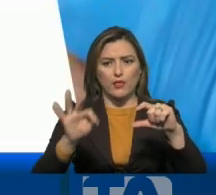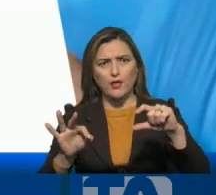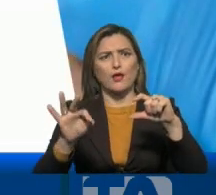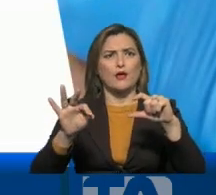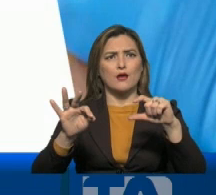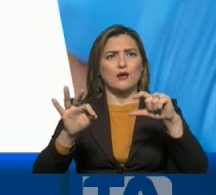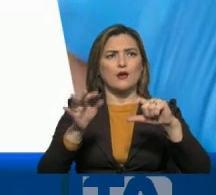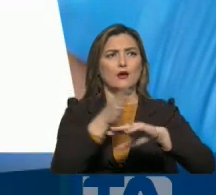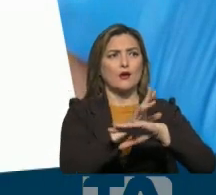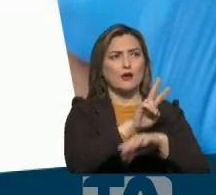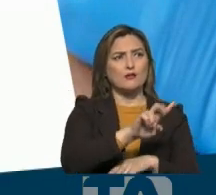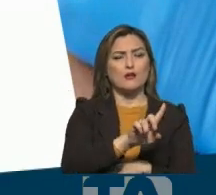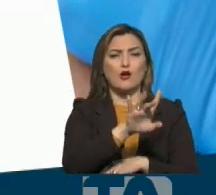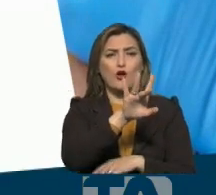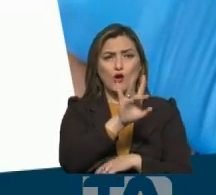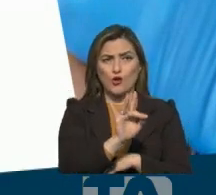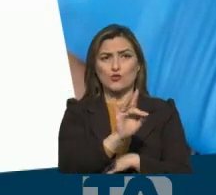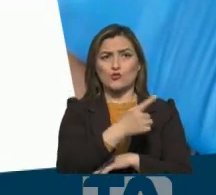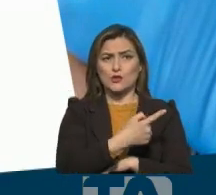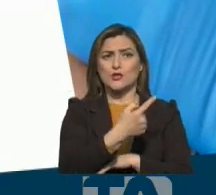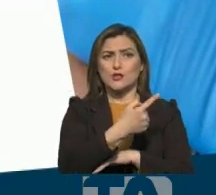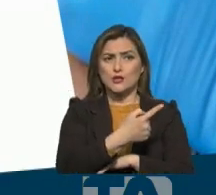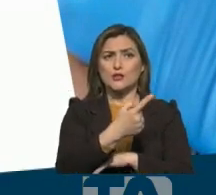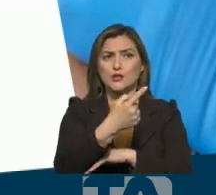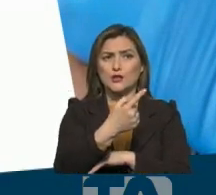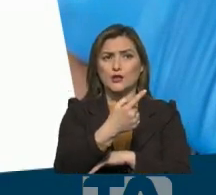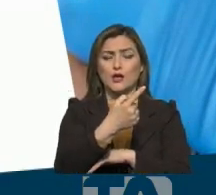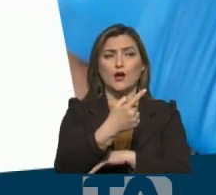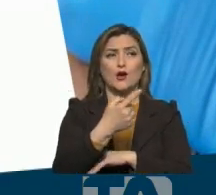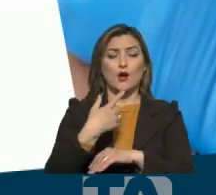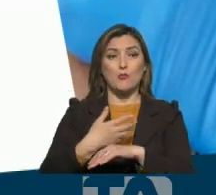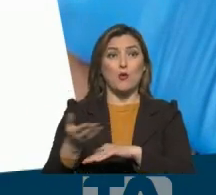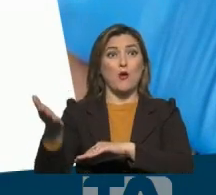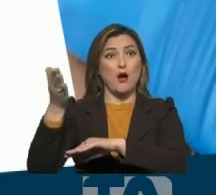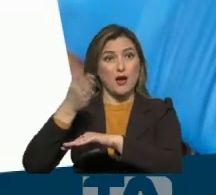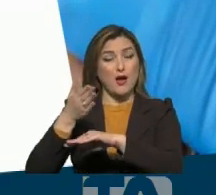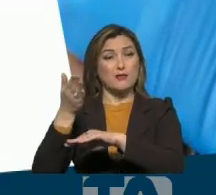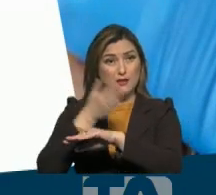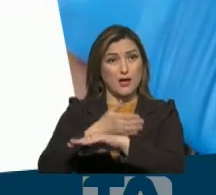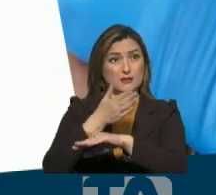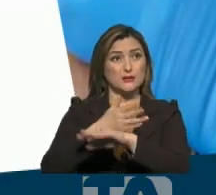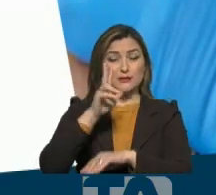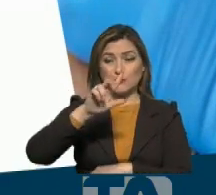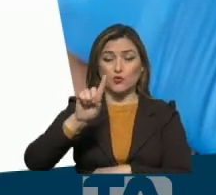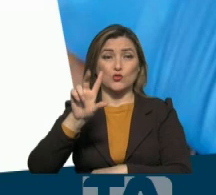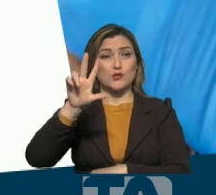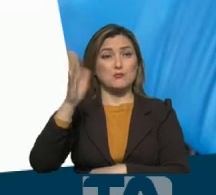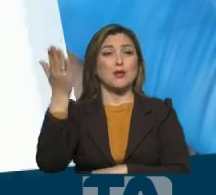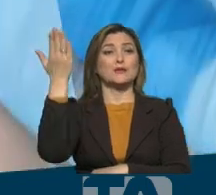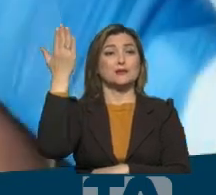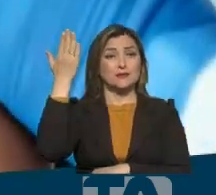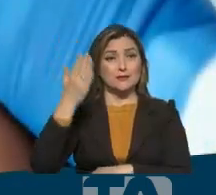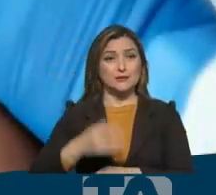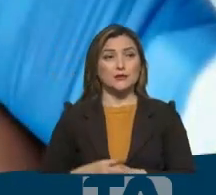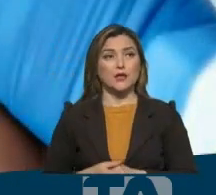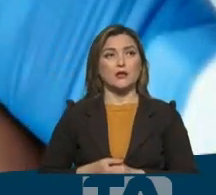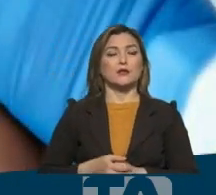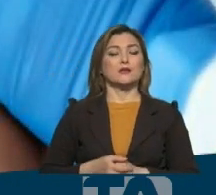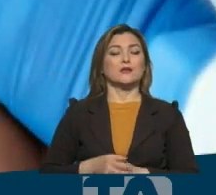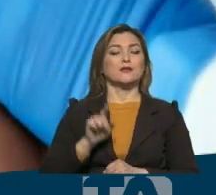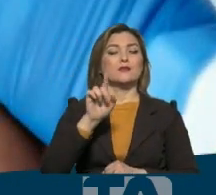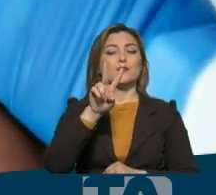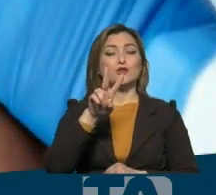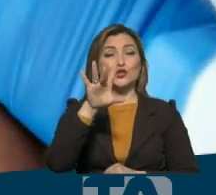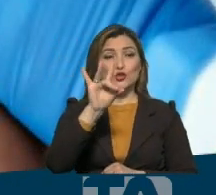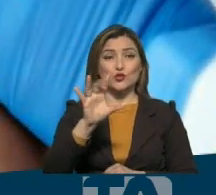28 millones de dosis cada día frente a las 3,3 millones aplicadas la semana previa en ese país